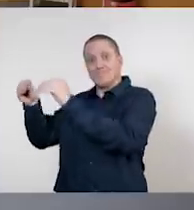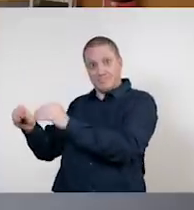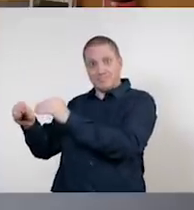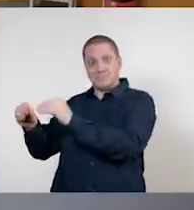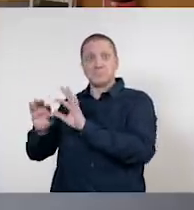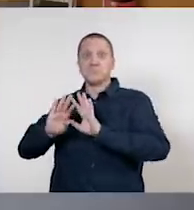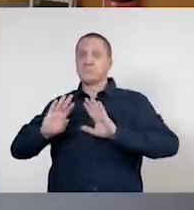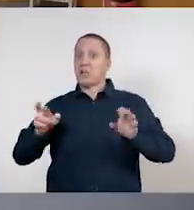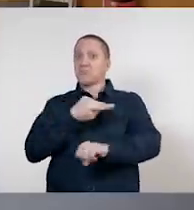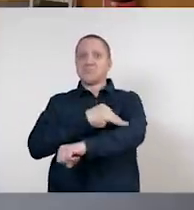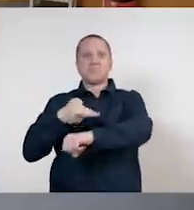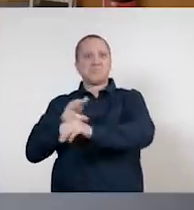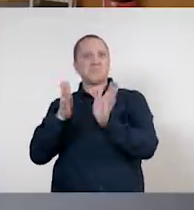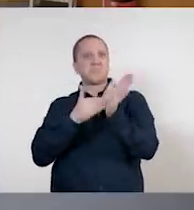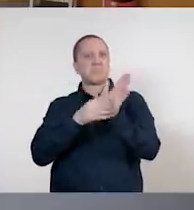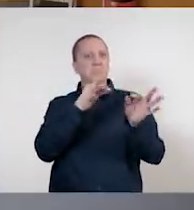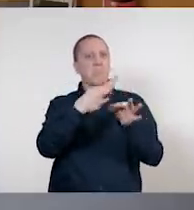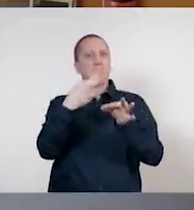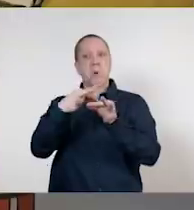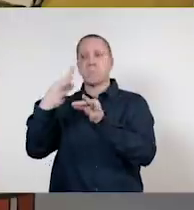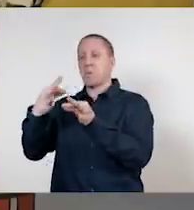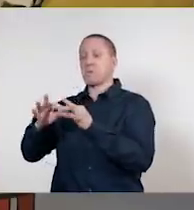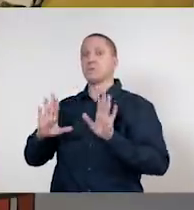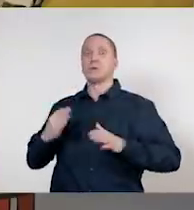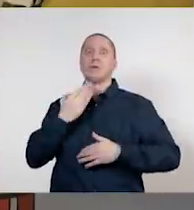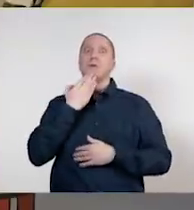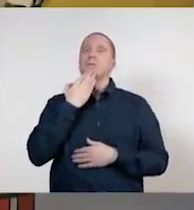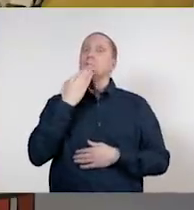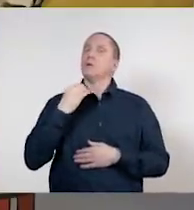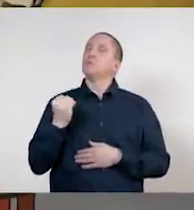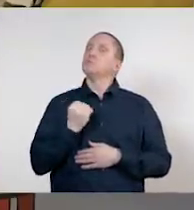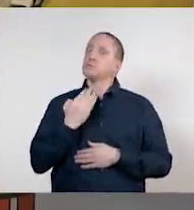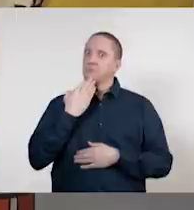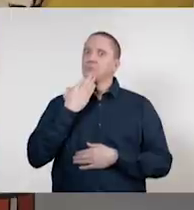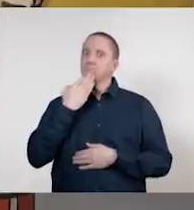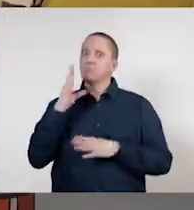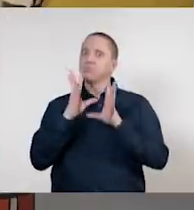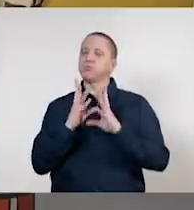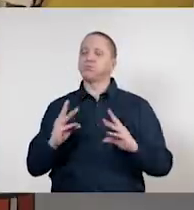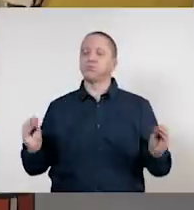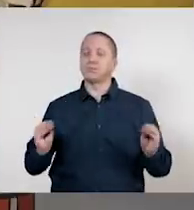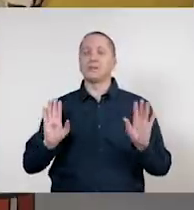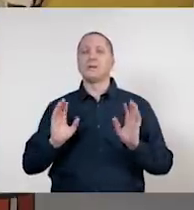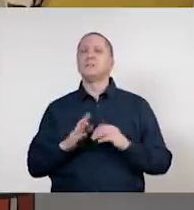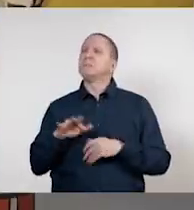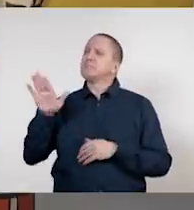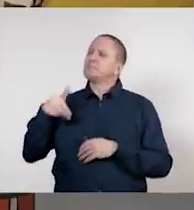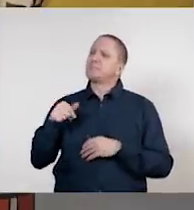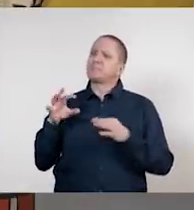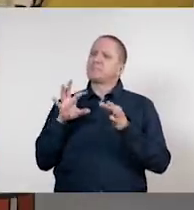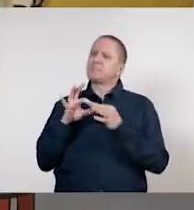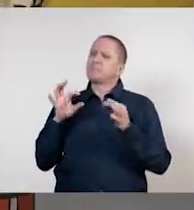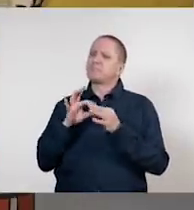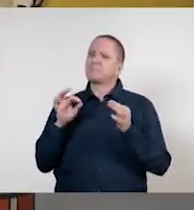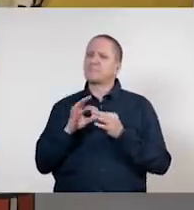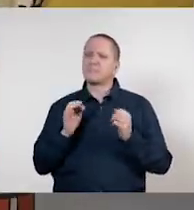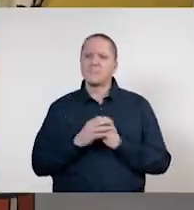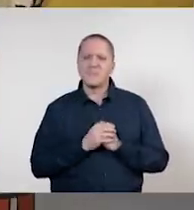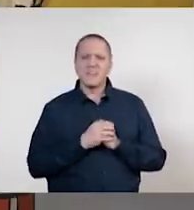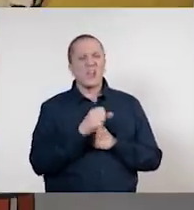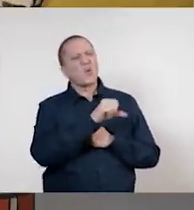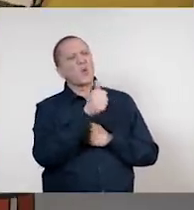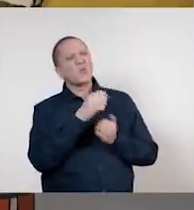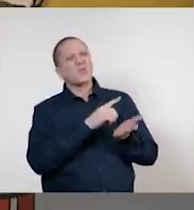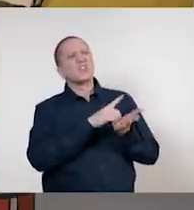su acta de nacimiento y arreglar todos sus papeles. Muy bien, qué bueno que lo pudo resolver. Y cuéntanos, Cristina, ¿qué